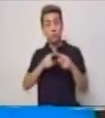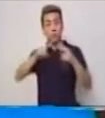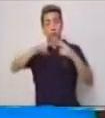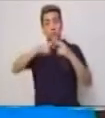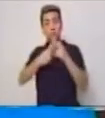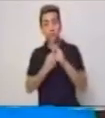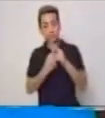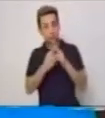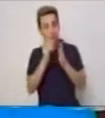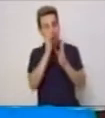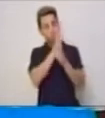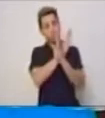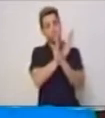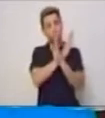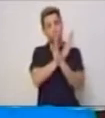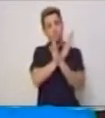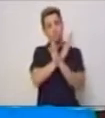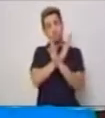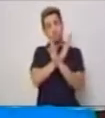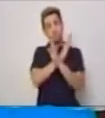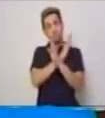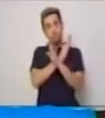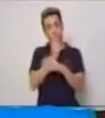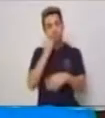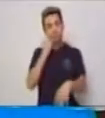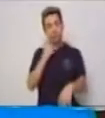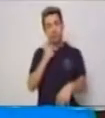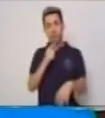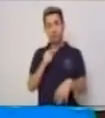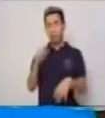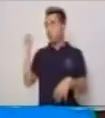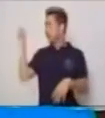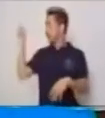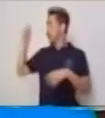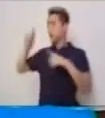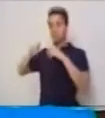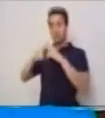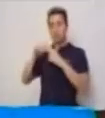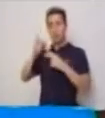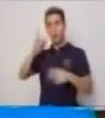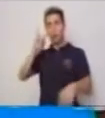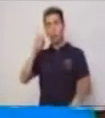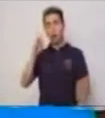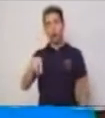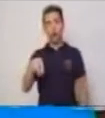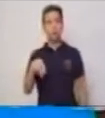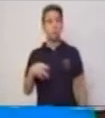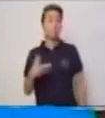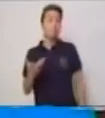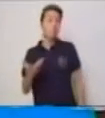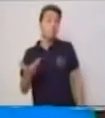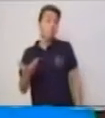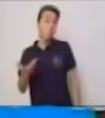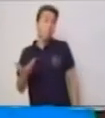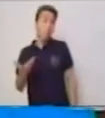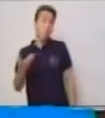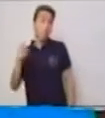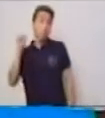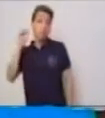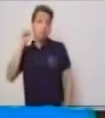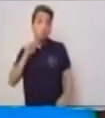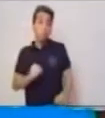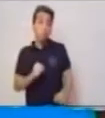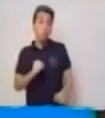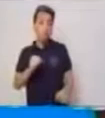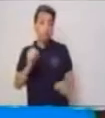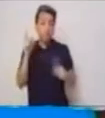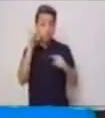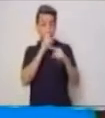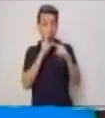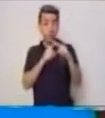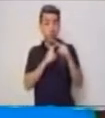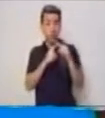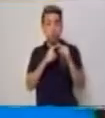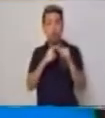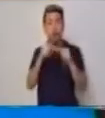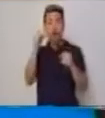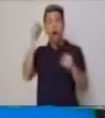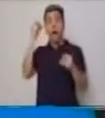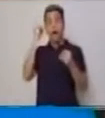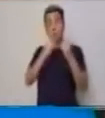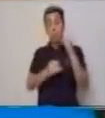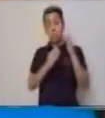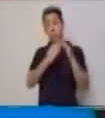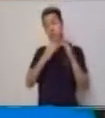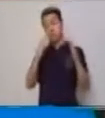inicio, como está acá, mi sujeto. Podemos encontrar al final o en